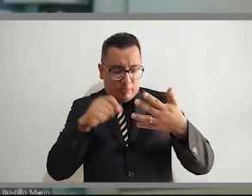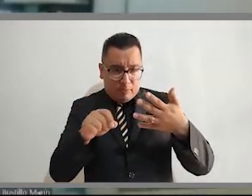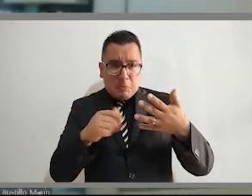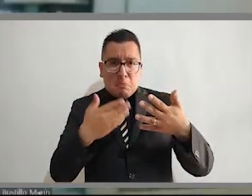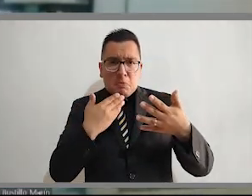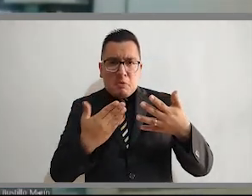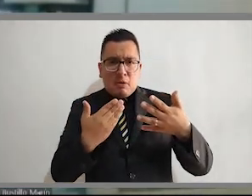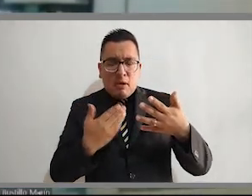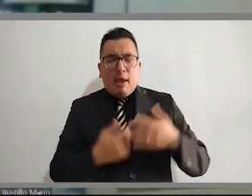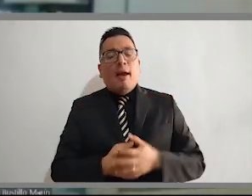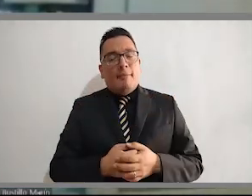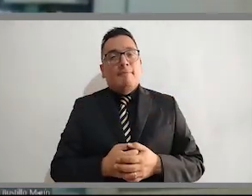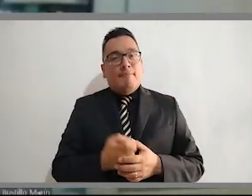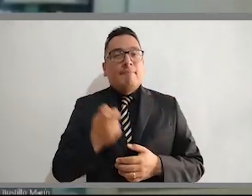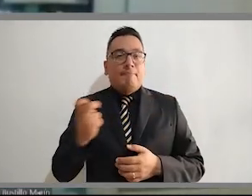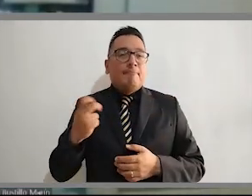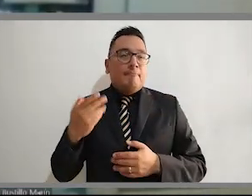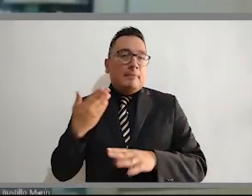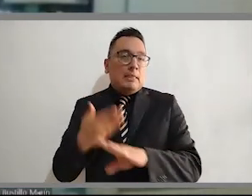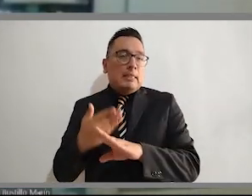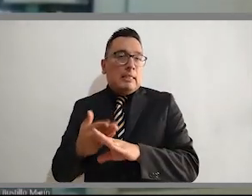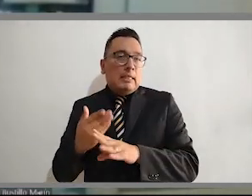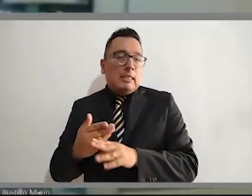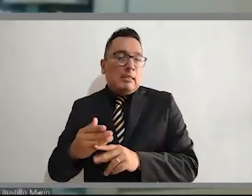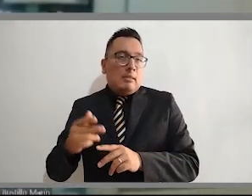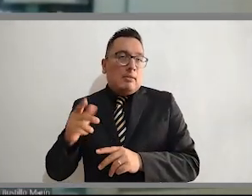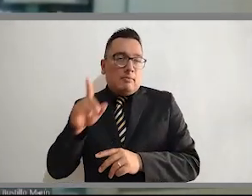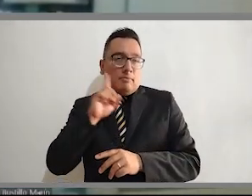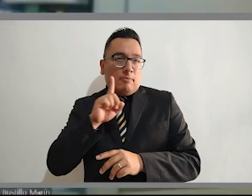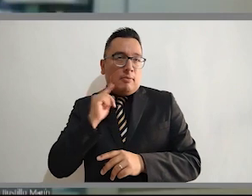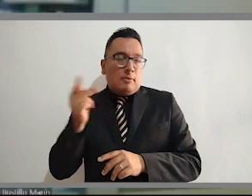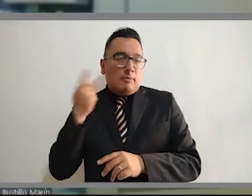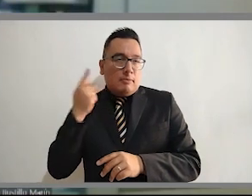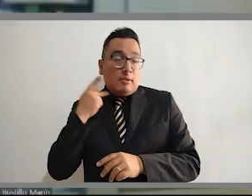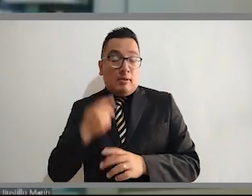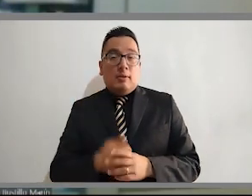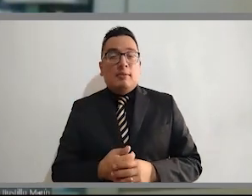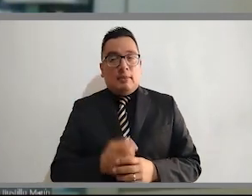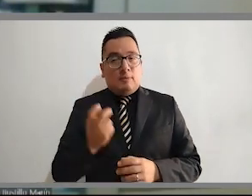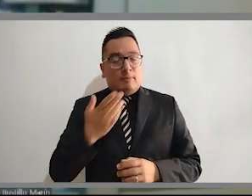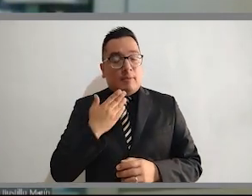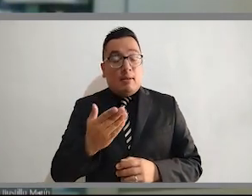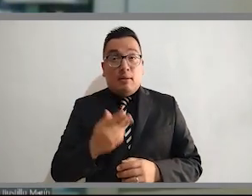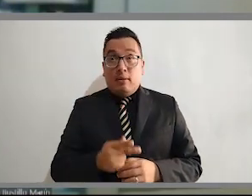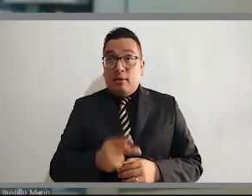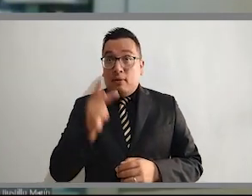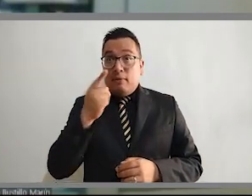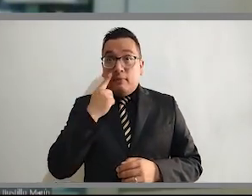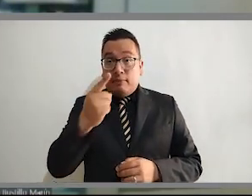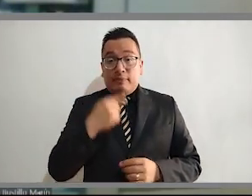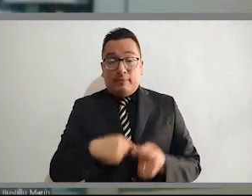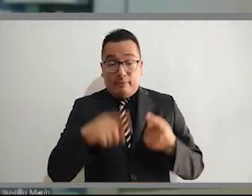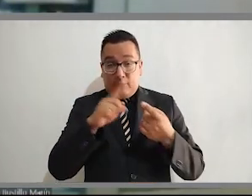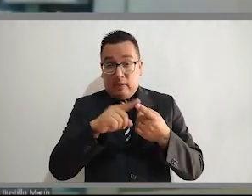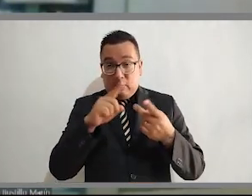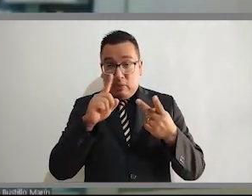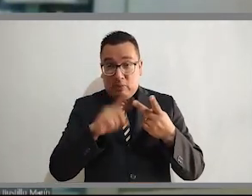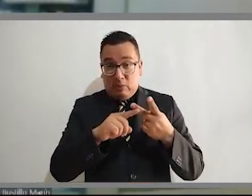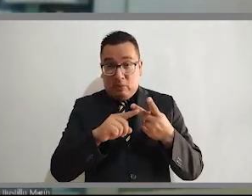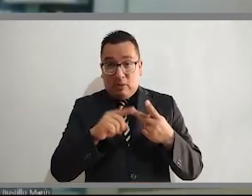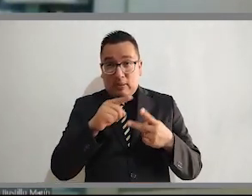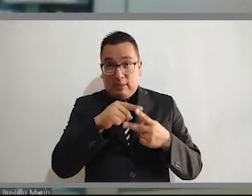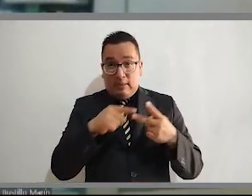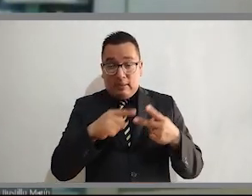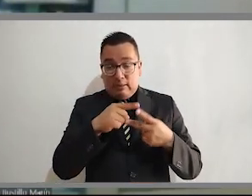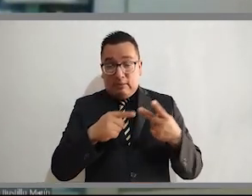se cumple, existe violencia política de género, pero sobre todo los 2 elementos principales es la subordinación y